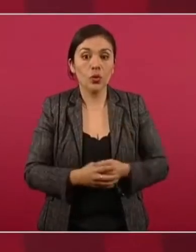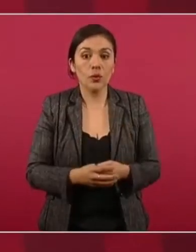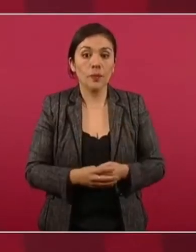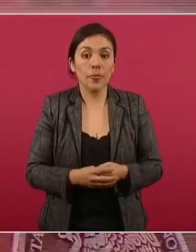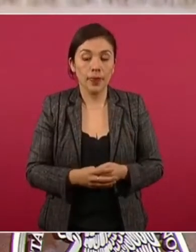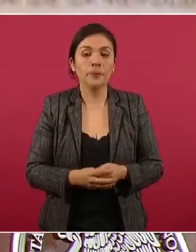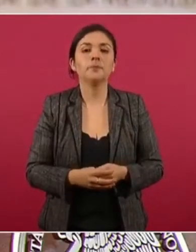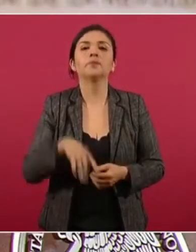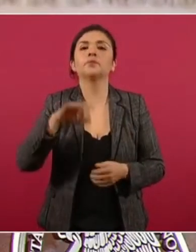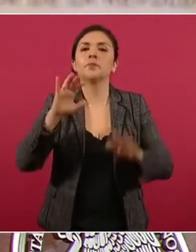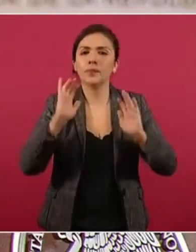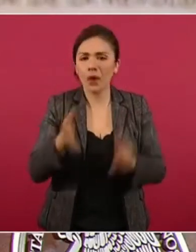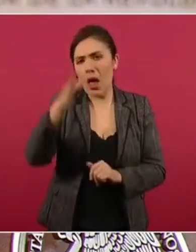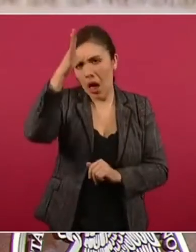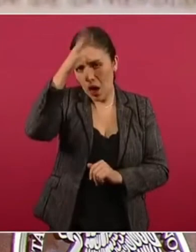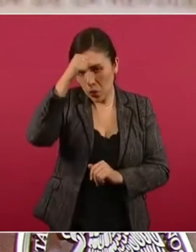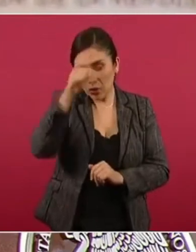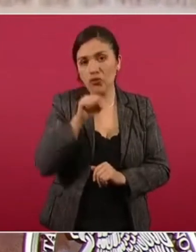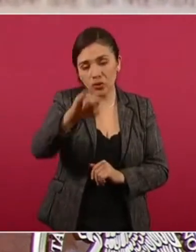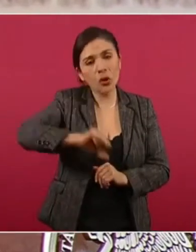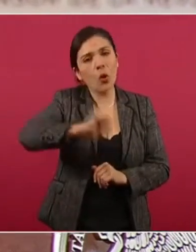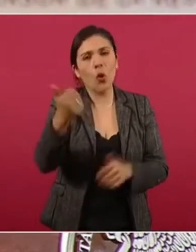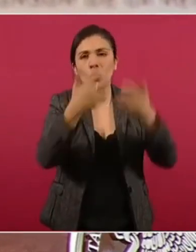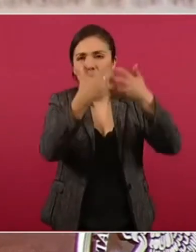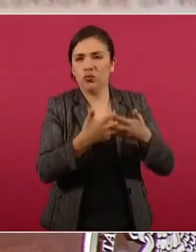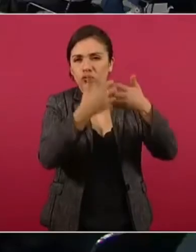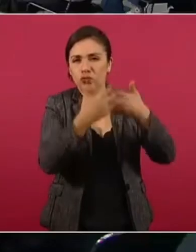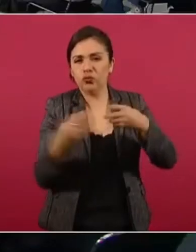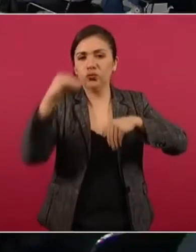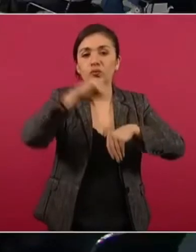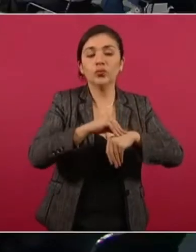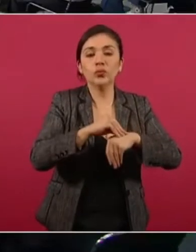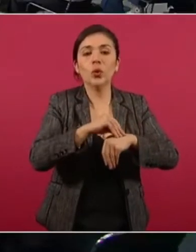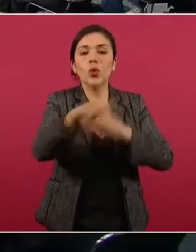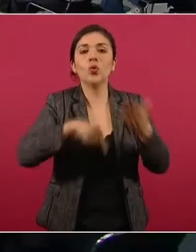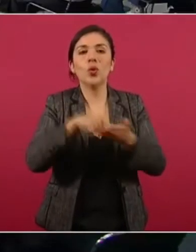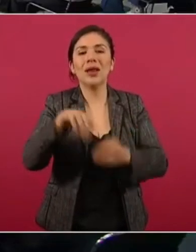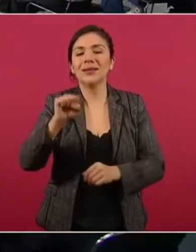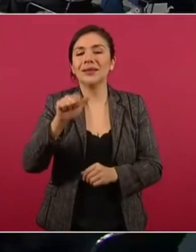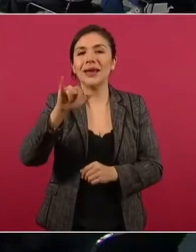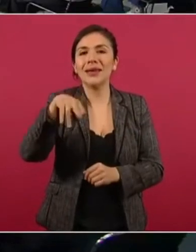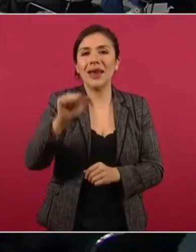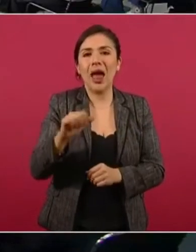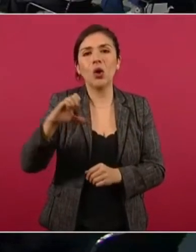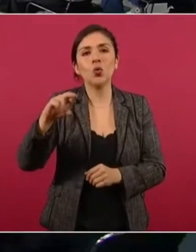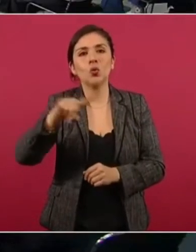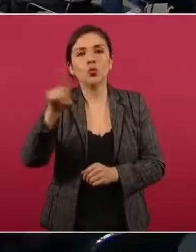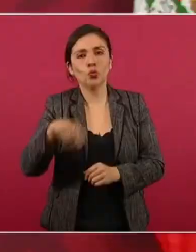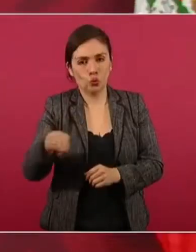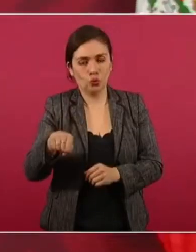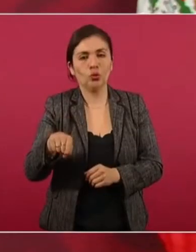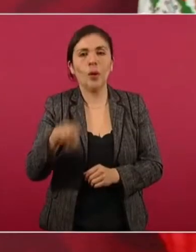Está el compromiso de otra planta en Salina Cruz, también